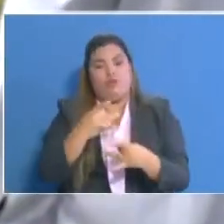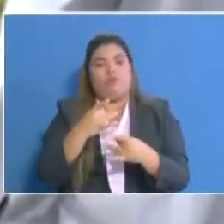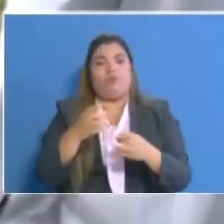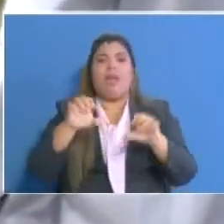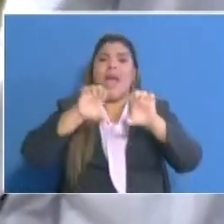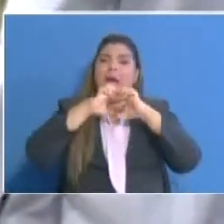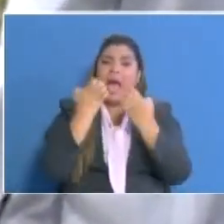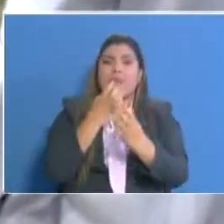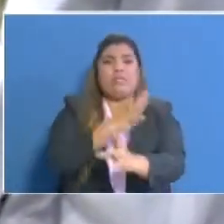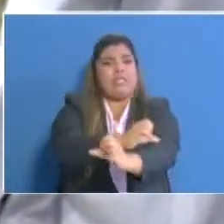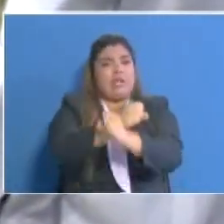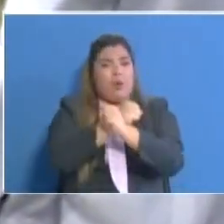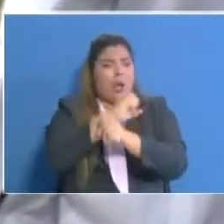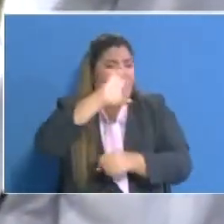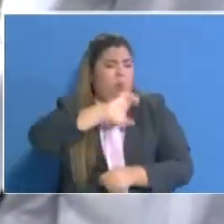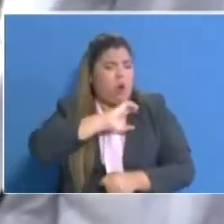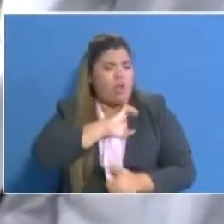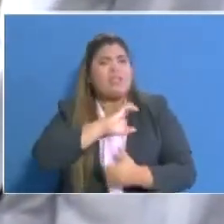pública.